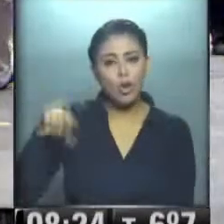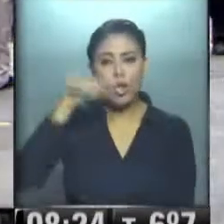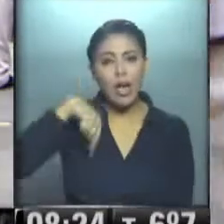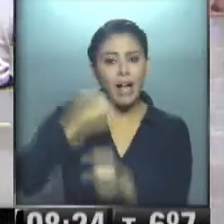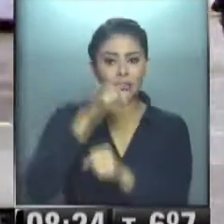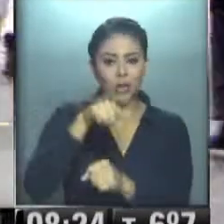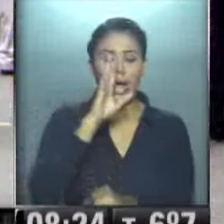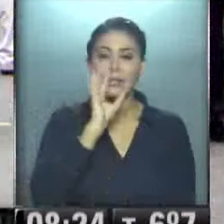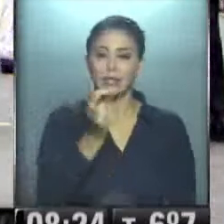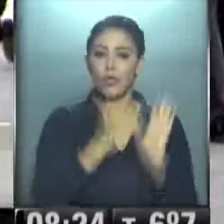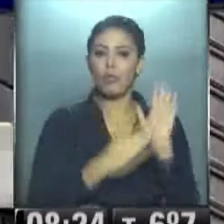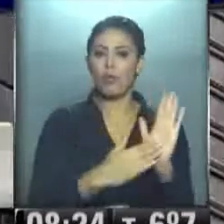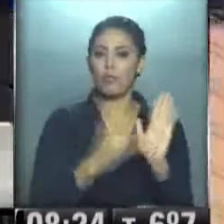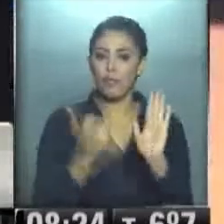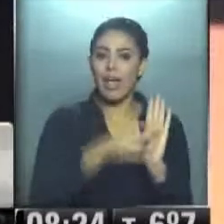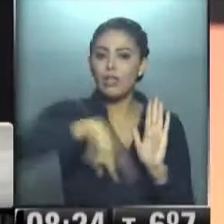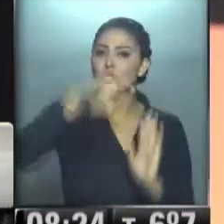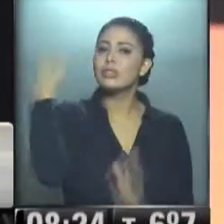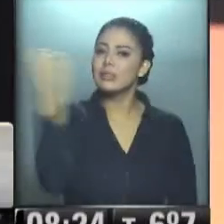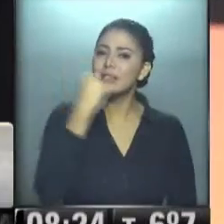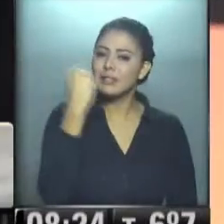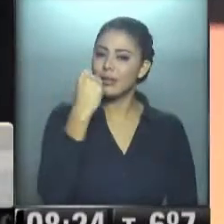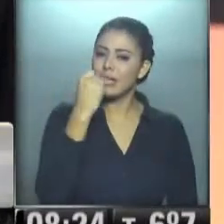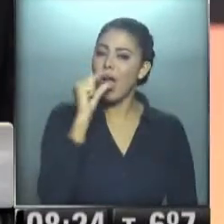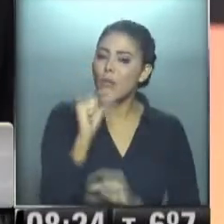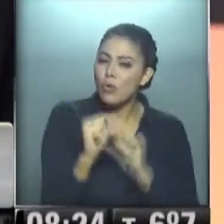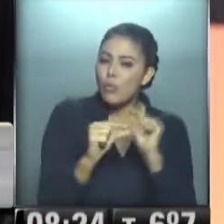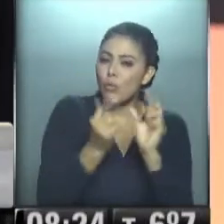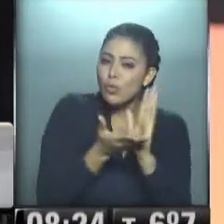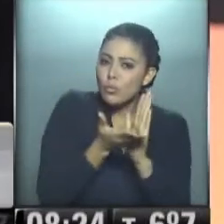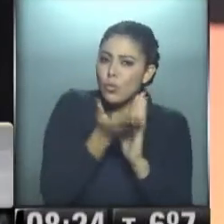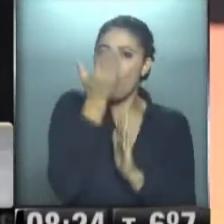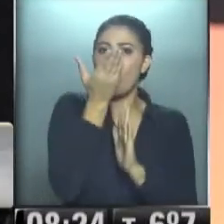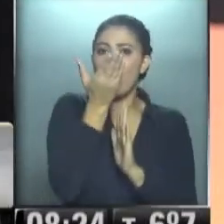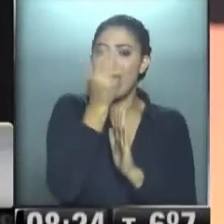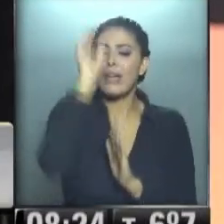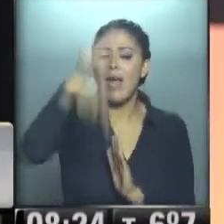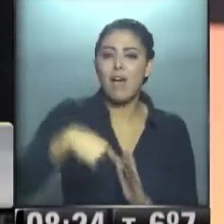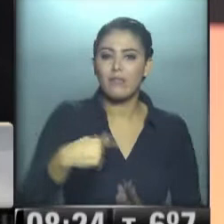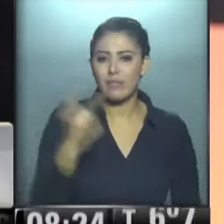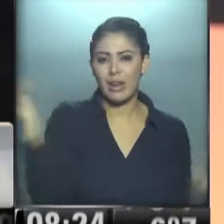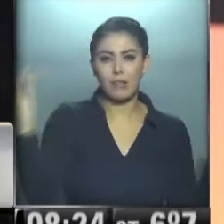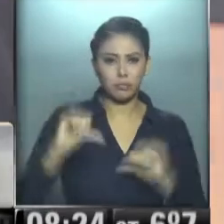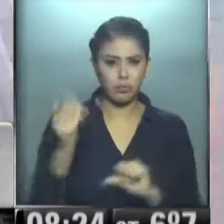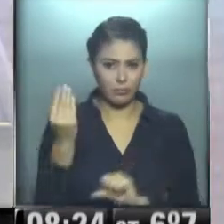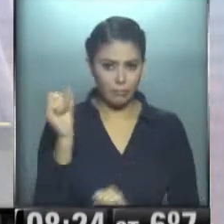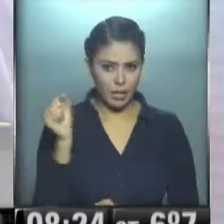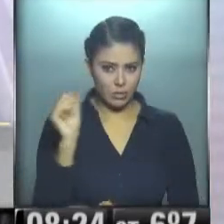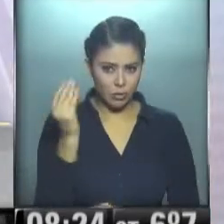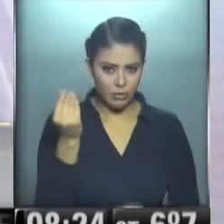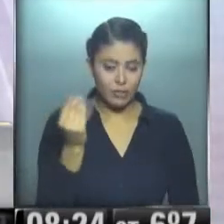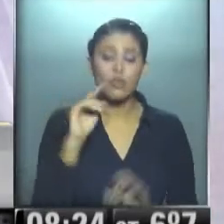ahora están demostrado que lo único que buscaron era ir escalando el valor del dólar para provocar esta devaluación o por lo menos